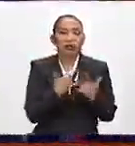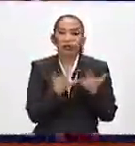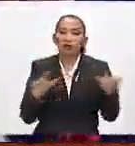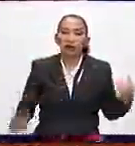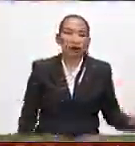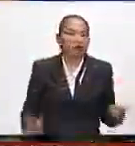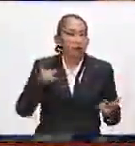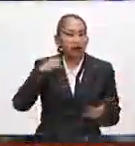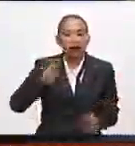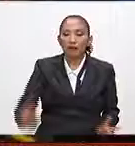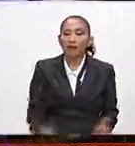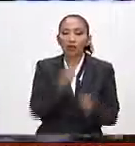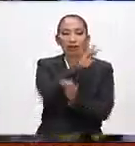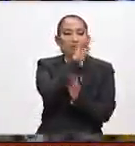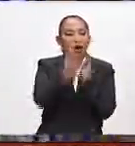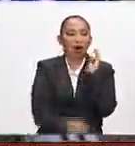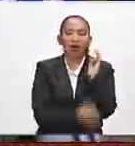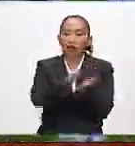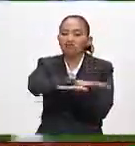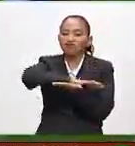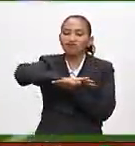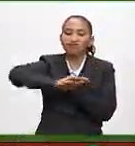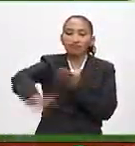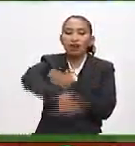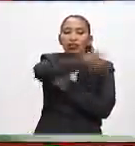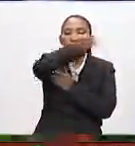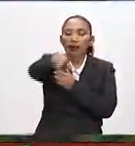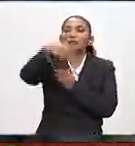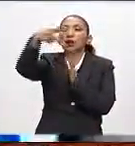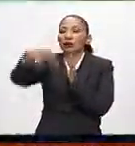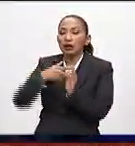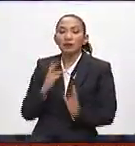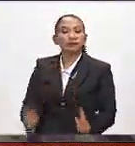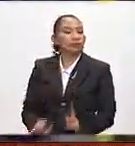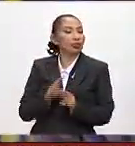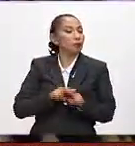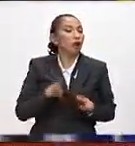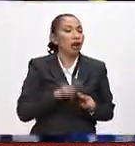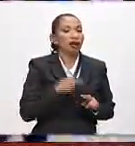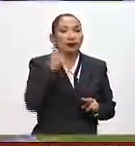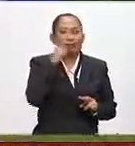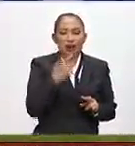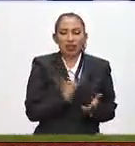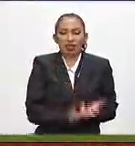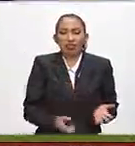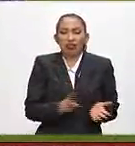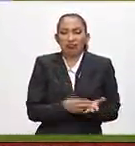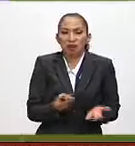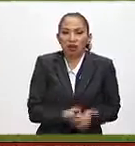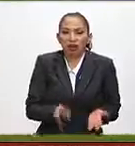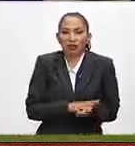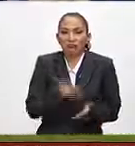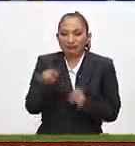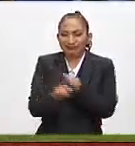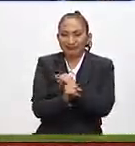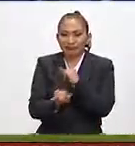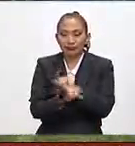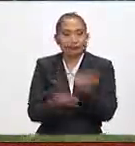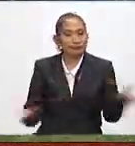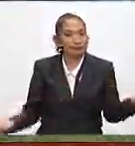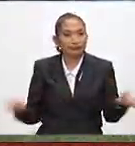público se vendió absolutamente toda y luego, una vez más, los boletos aparecieron para la reventa en este portal. Así que